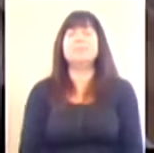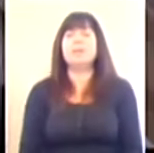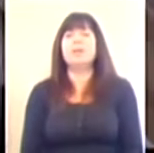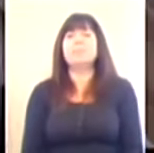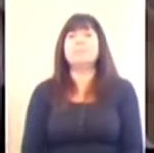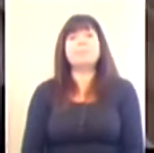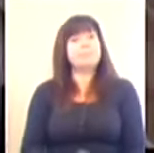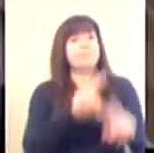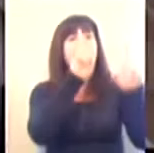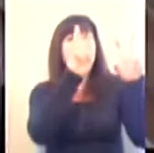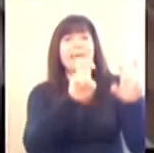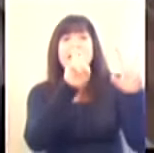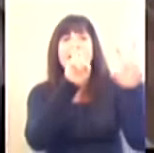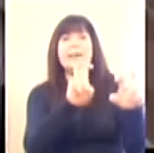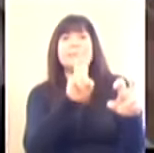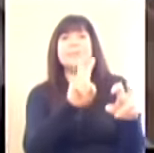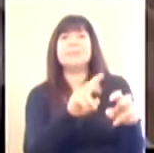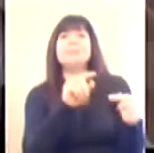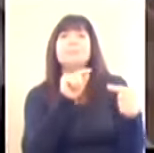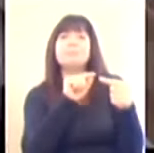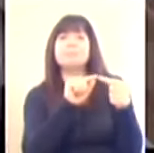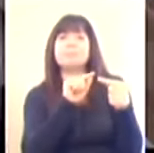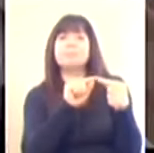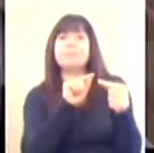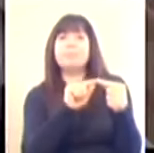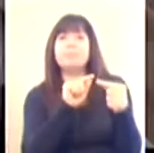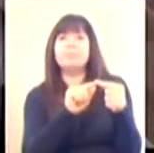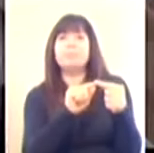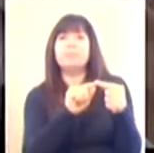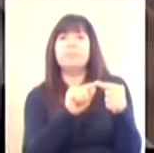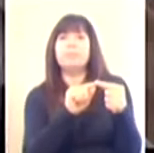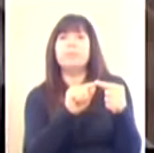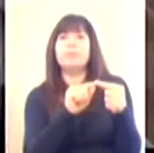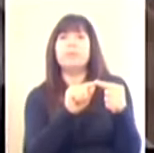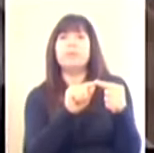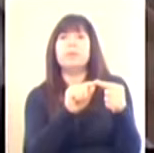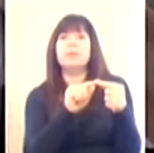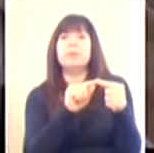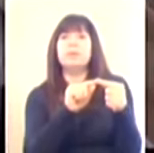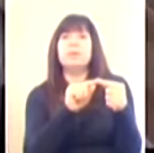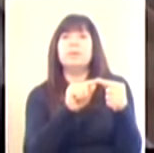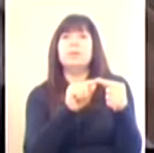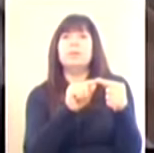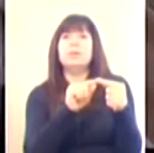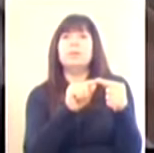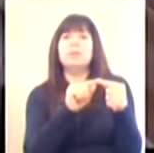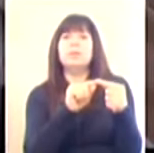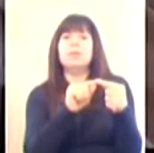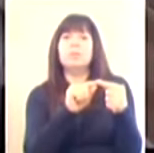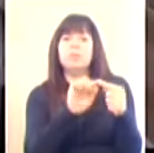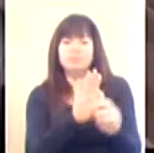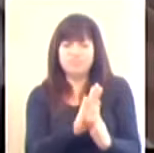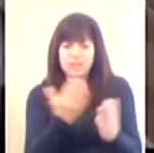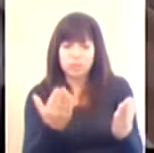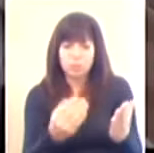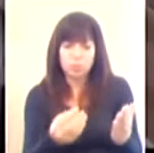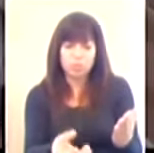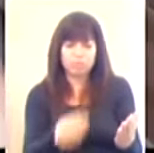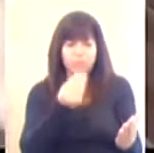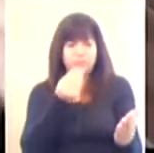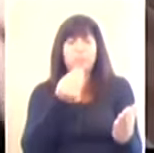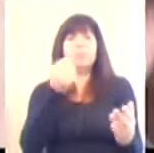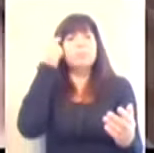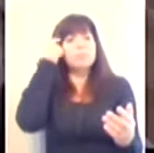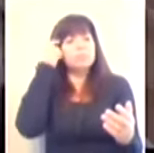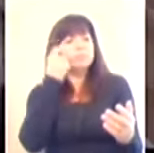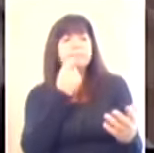el caso concreto de los mensajes que surgen de este estudio, y yo creo que esto va a requerir también